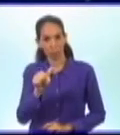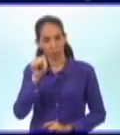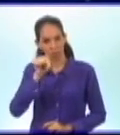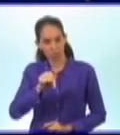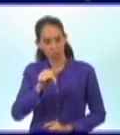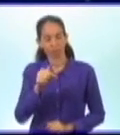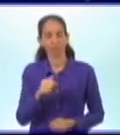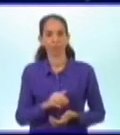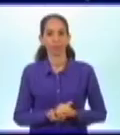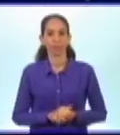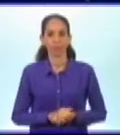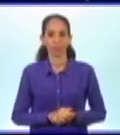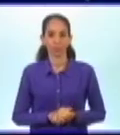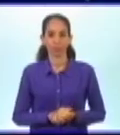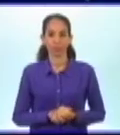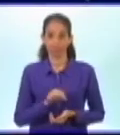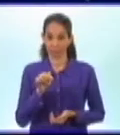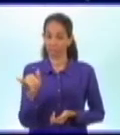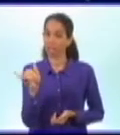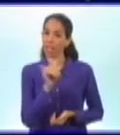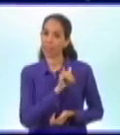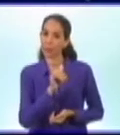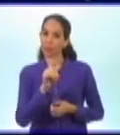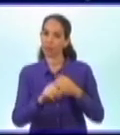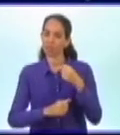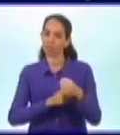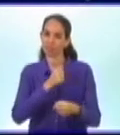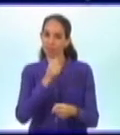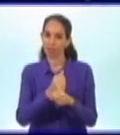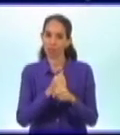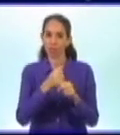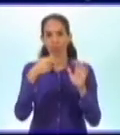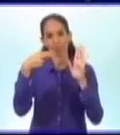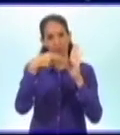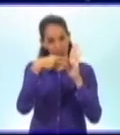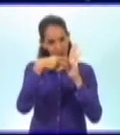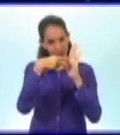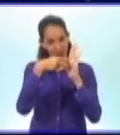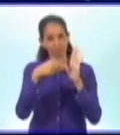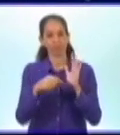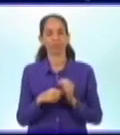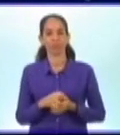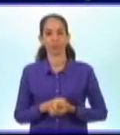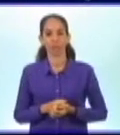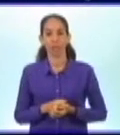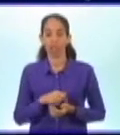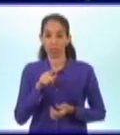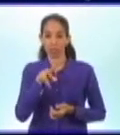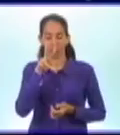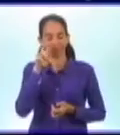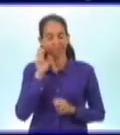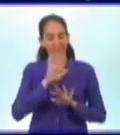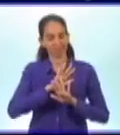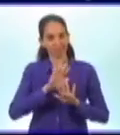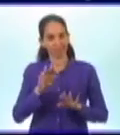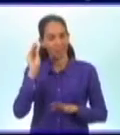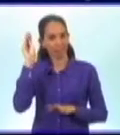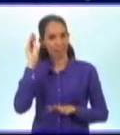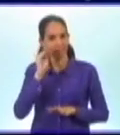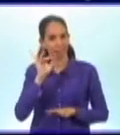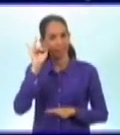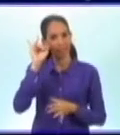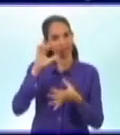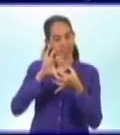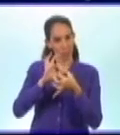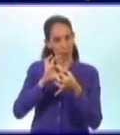texto. Y este es también otro uso de los dos puntos, porque ustedes conocen desde séptimo grado que los dos puntos se